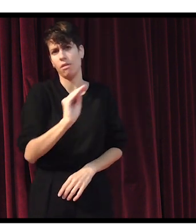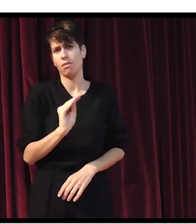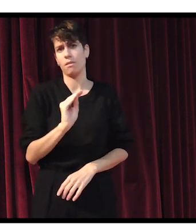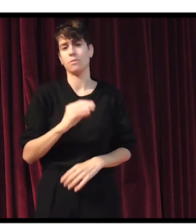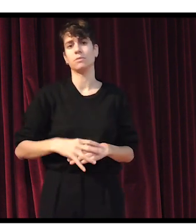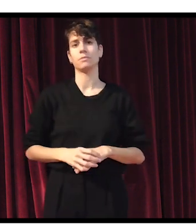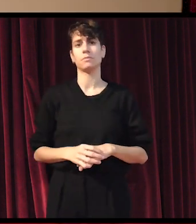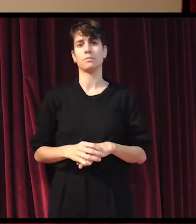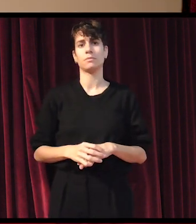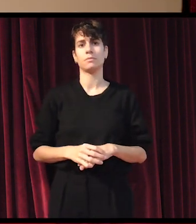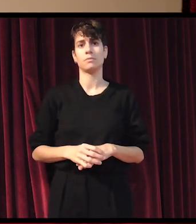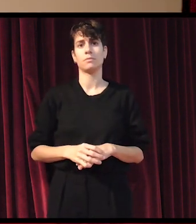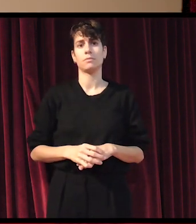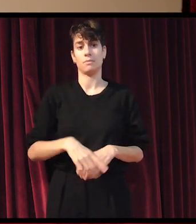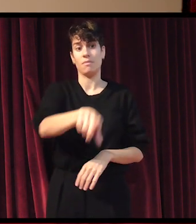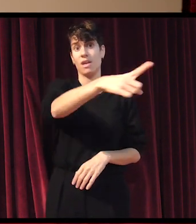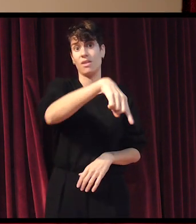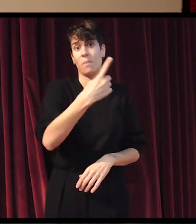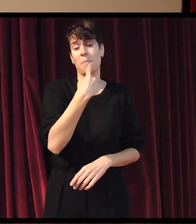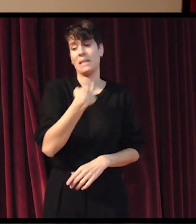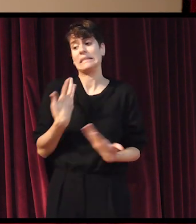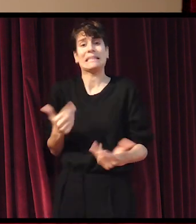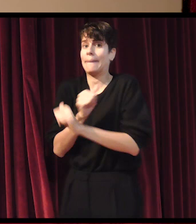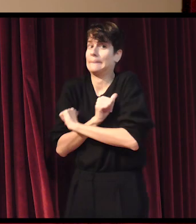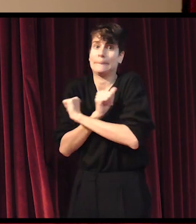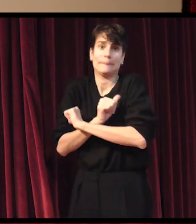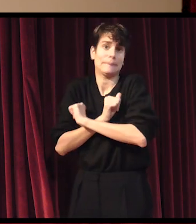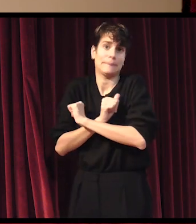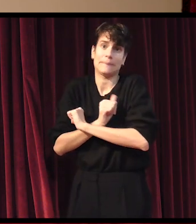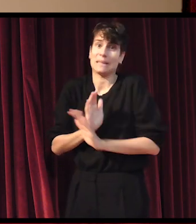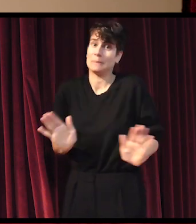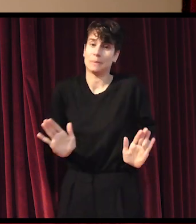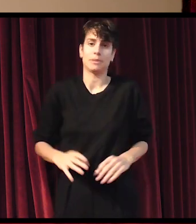nos invitan a la espera.